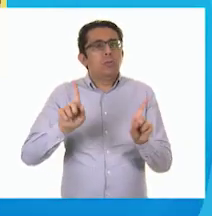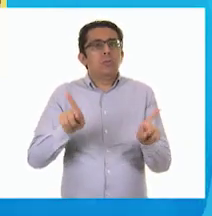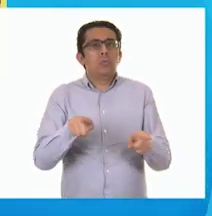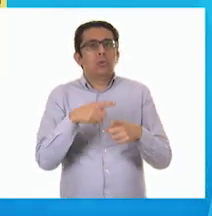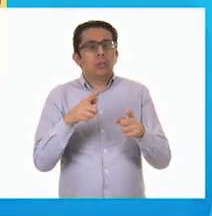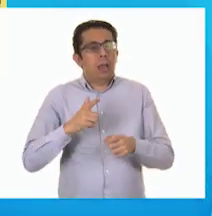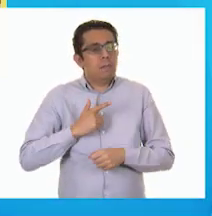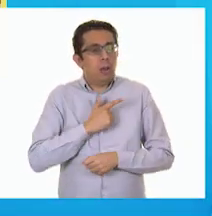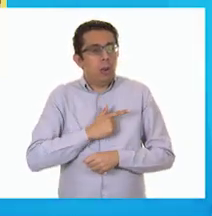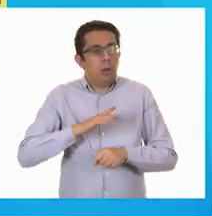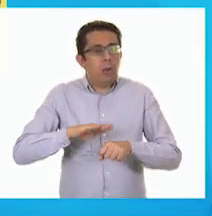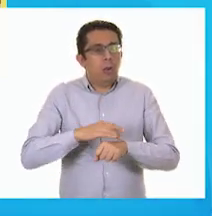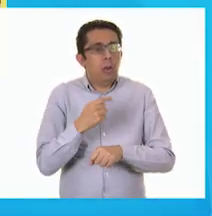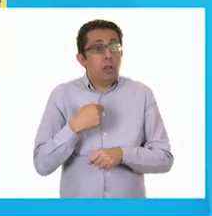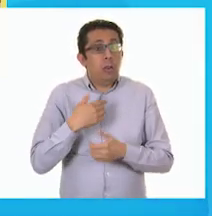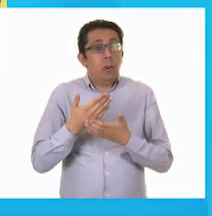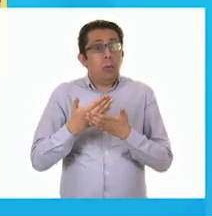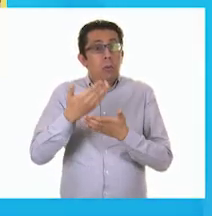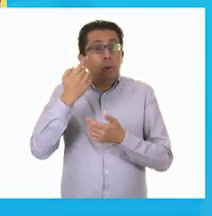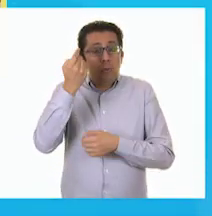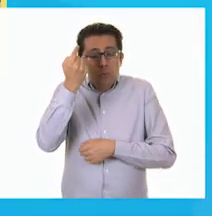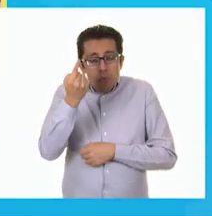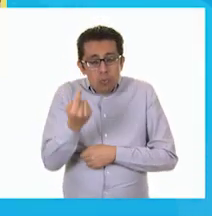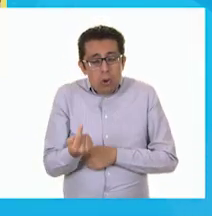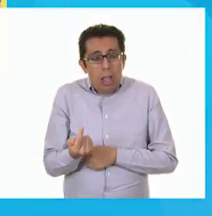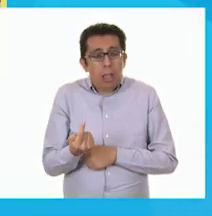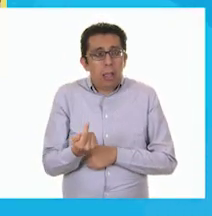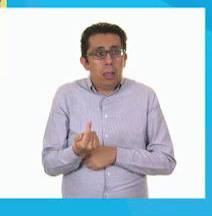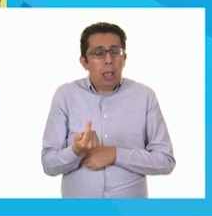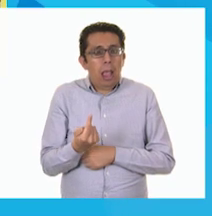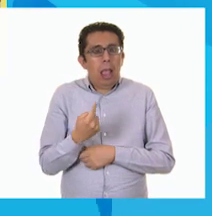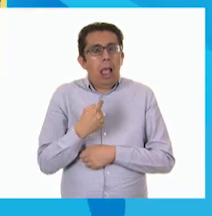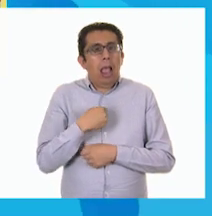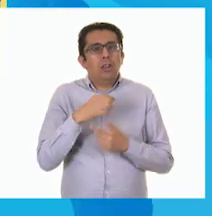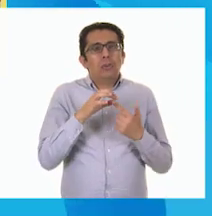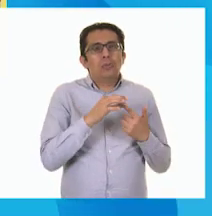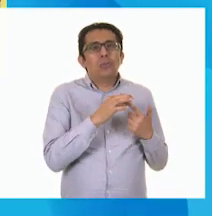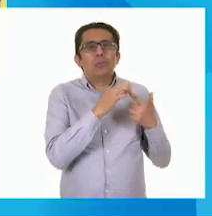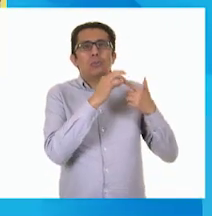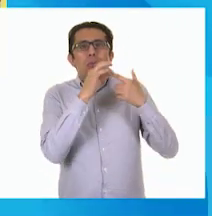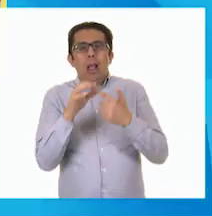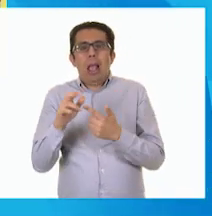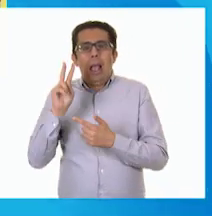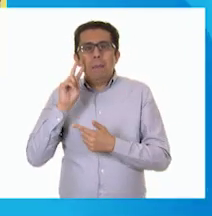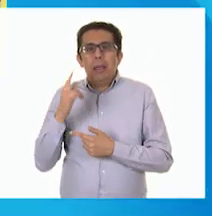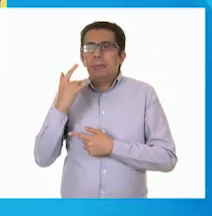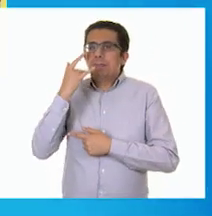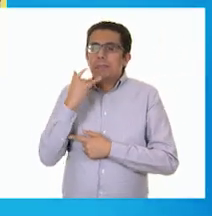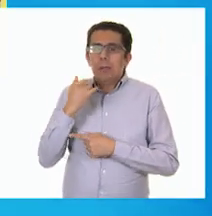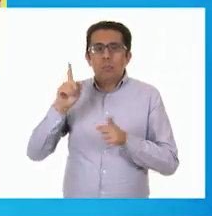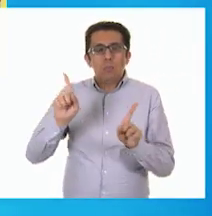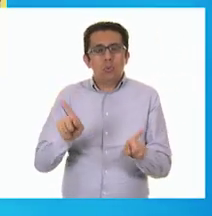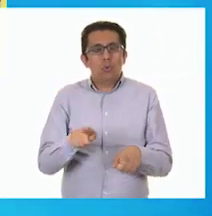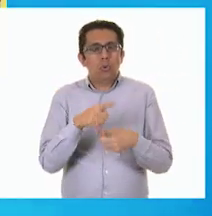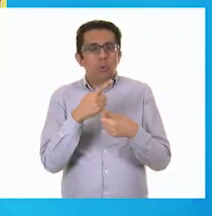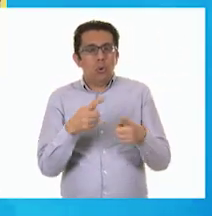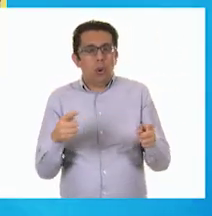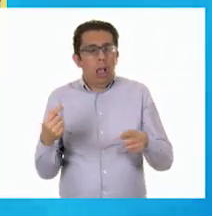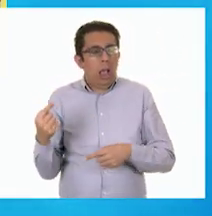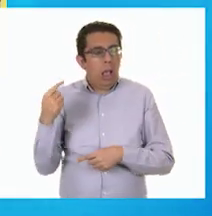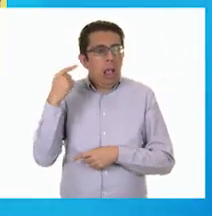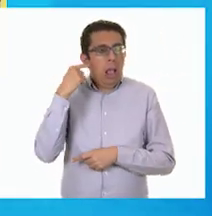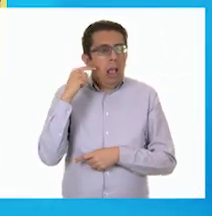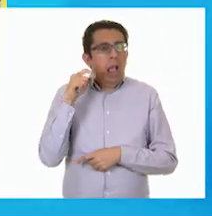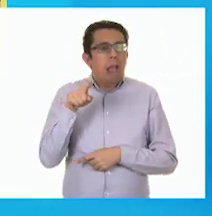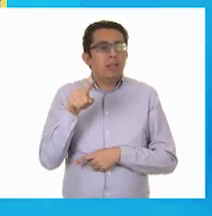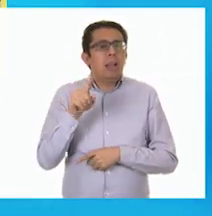me gusta porque desde chiquito me llevaban a conciertos de música, de la mayoría